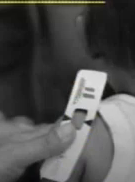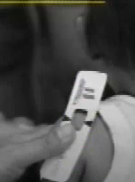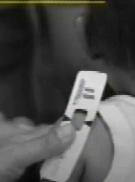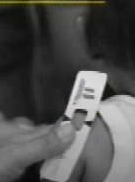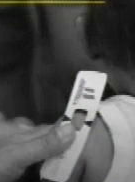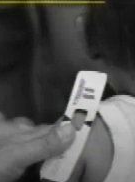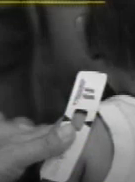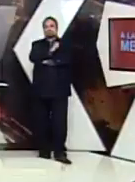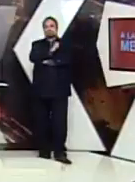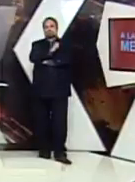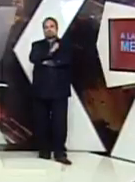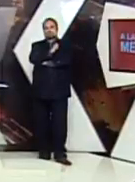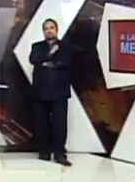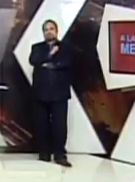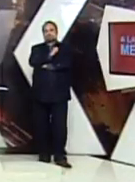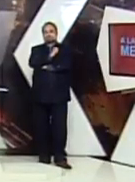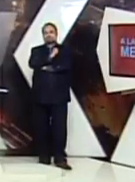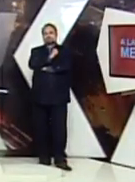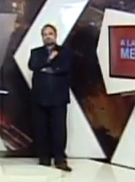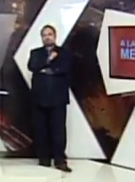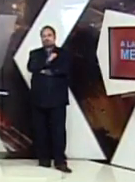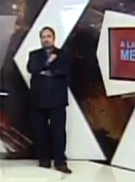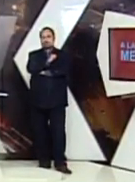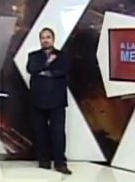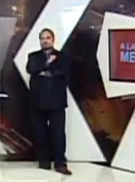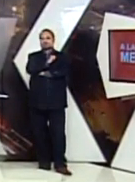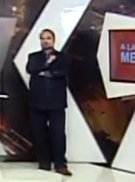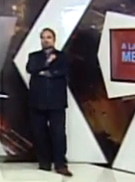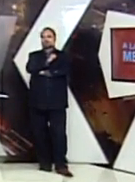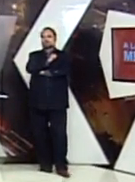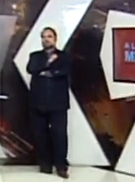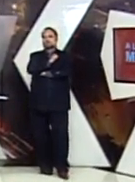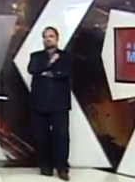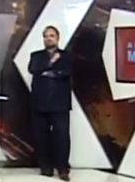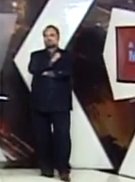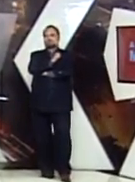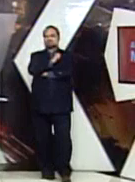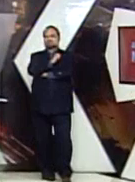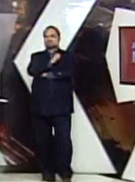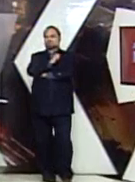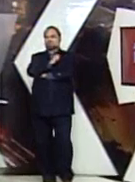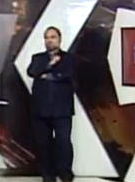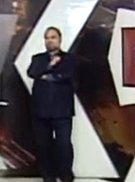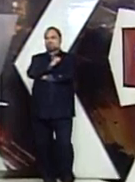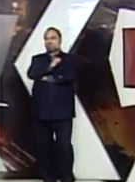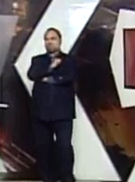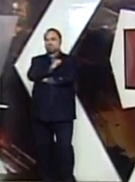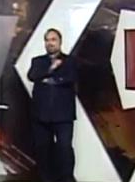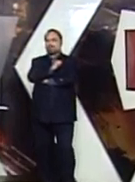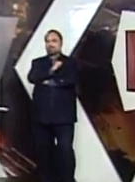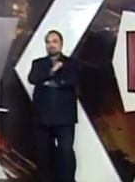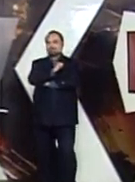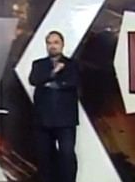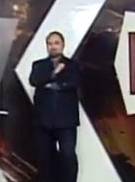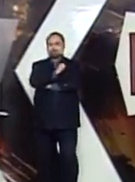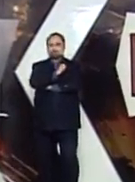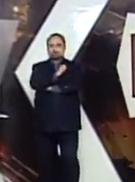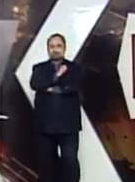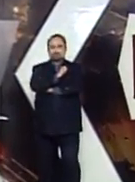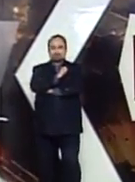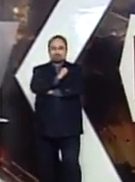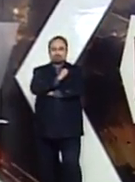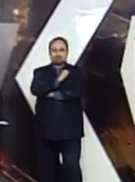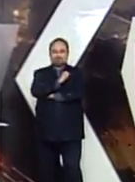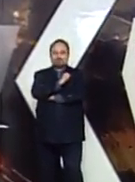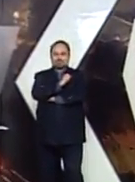ah hola buenas noches qué gusto compartir nuevamente con ustedes la información y también ese análisis de los temas